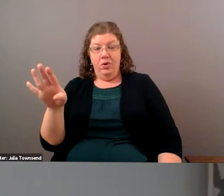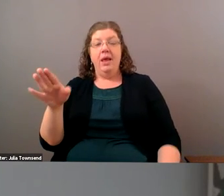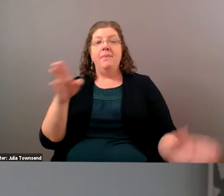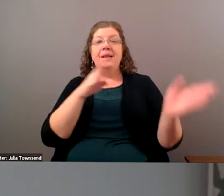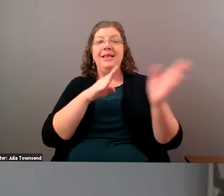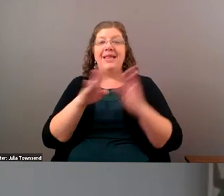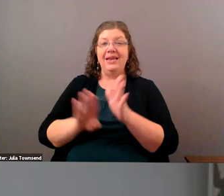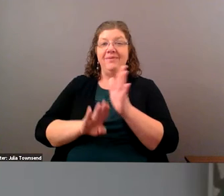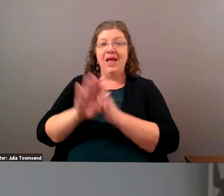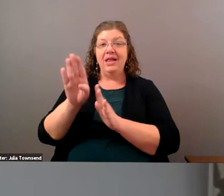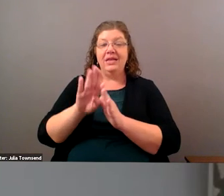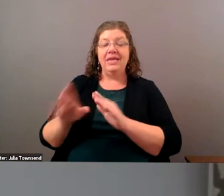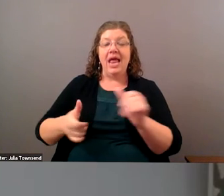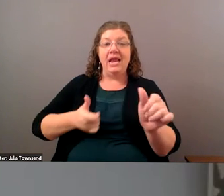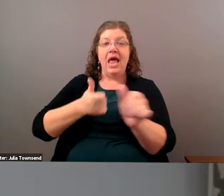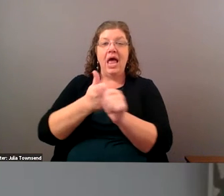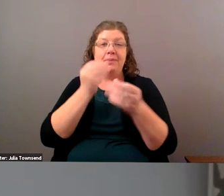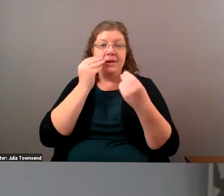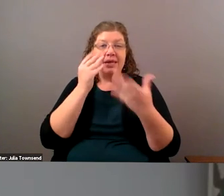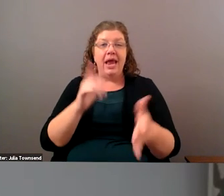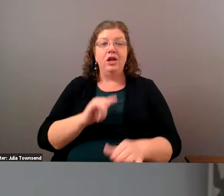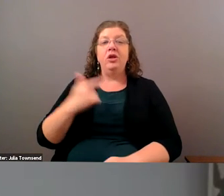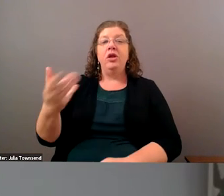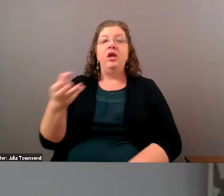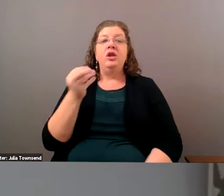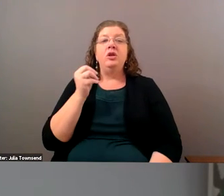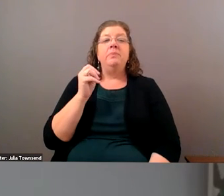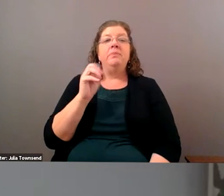para esta actualización le damos el uso de la voz al señor Vance.